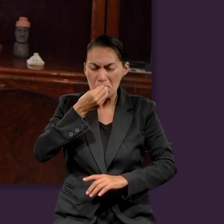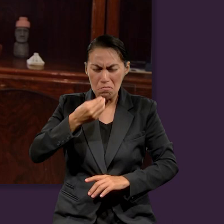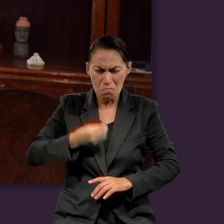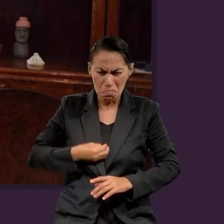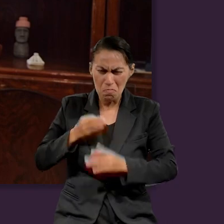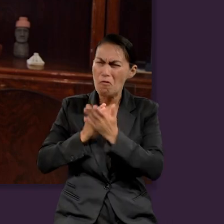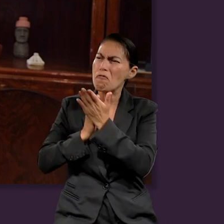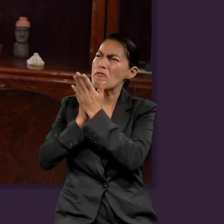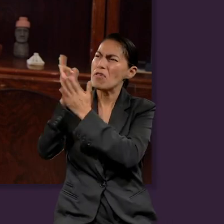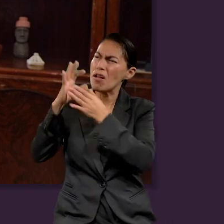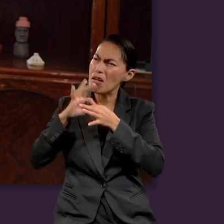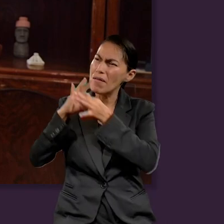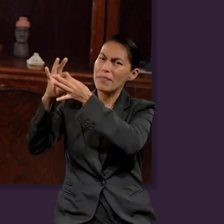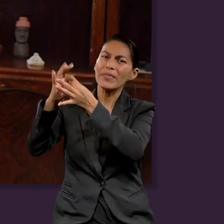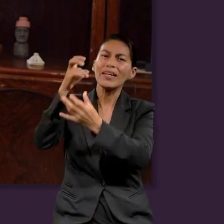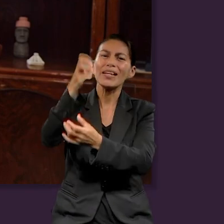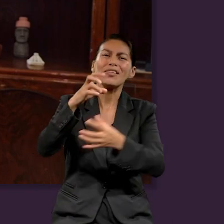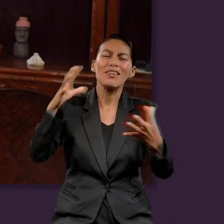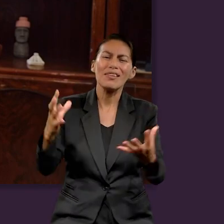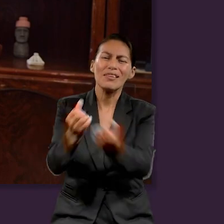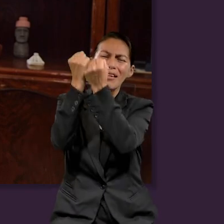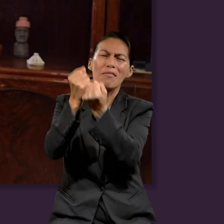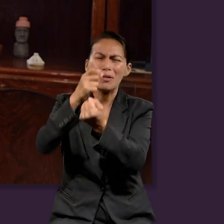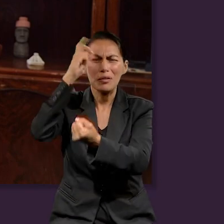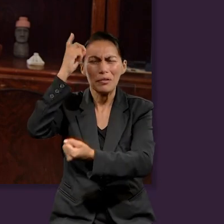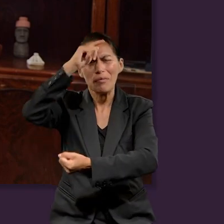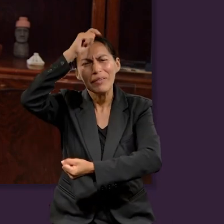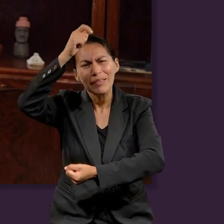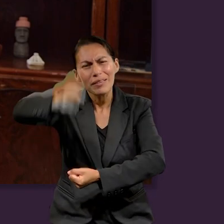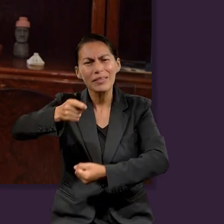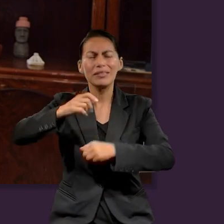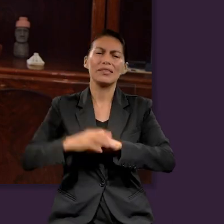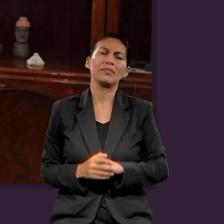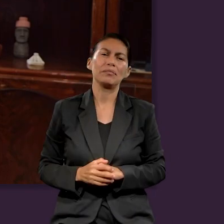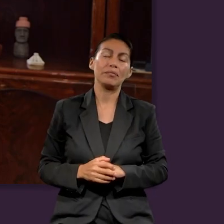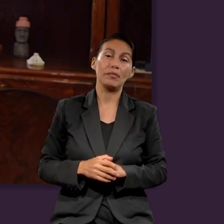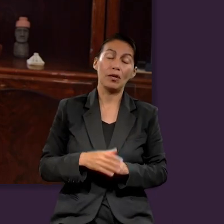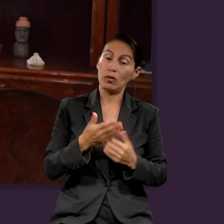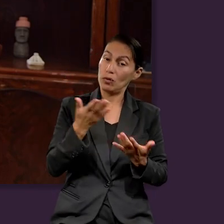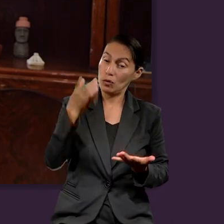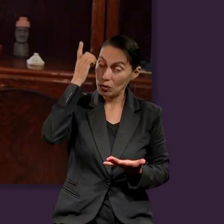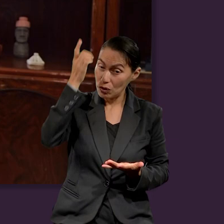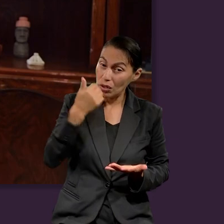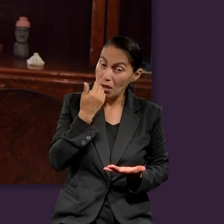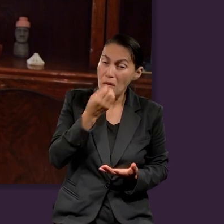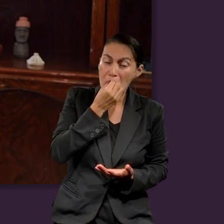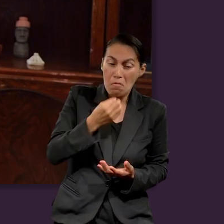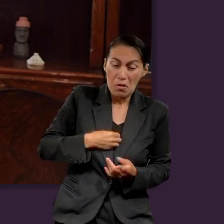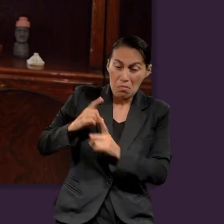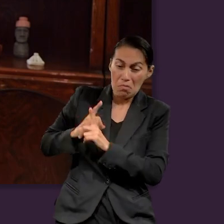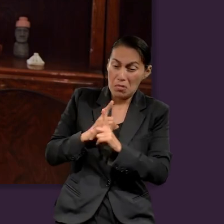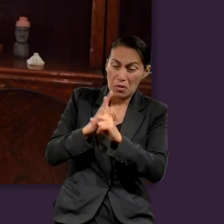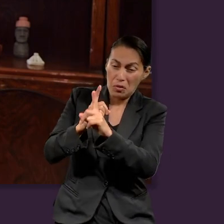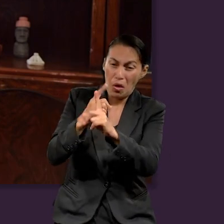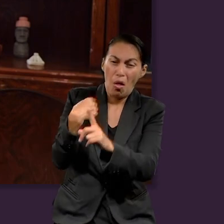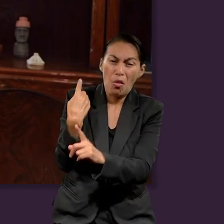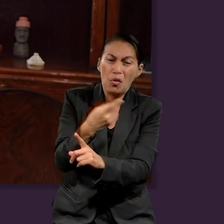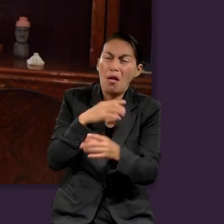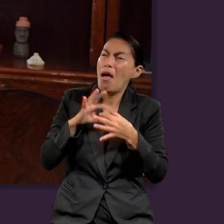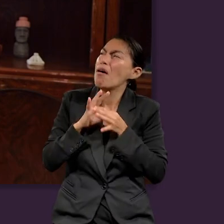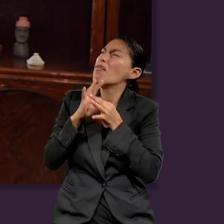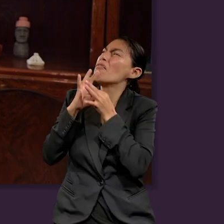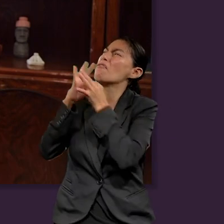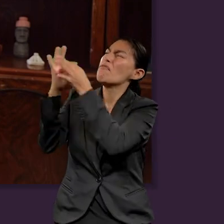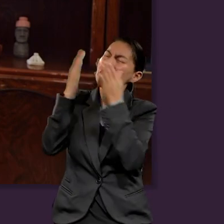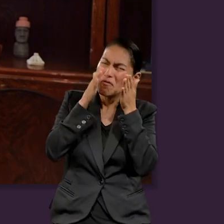mintiendo Dios permita que aún en medio de las circunstancias más difíciles y en medio de la persecución podamos tener